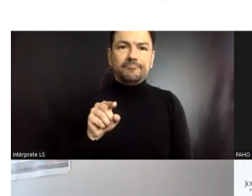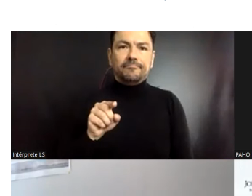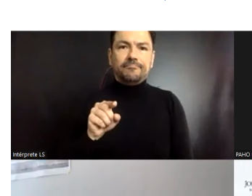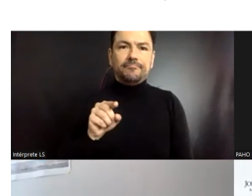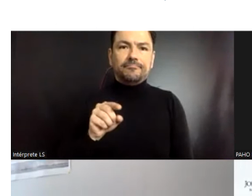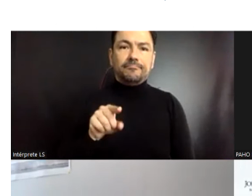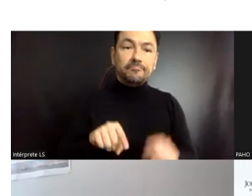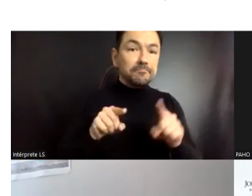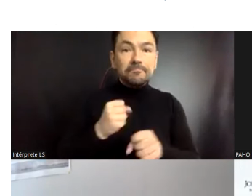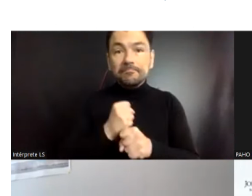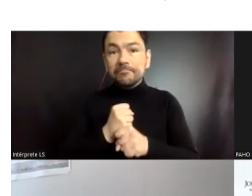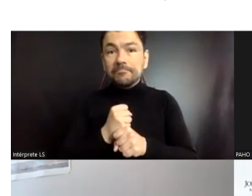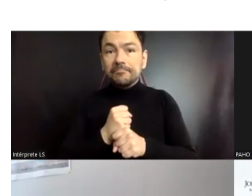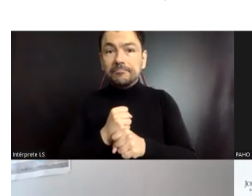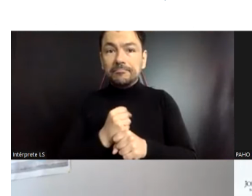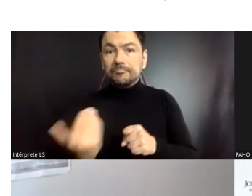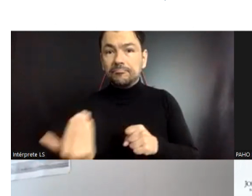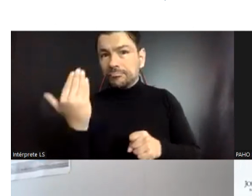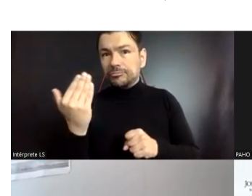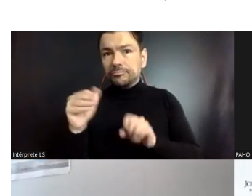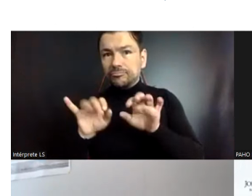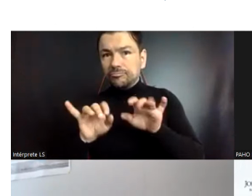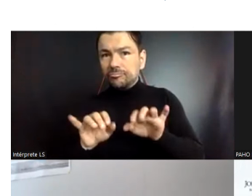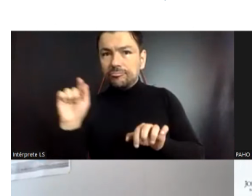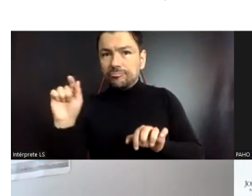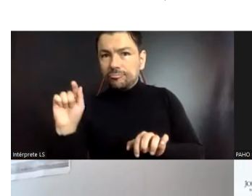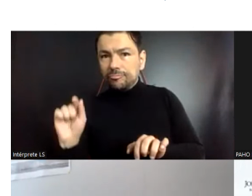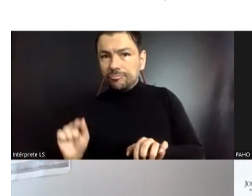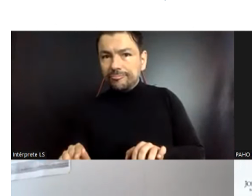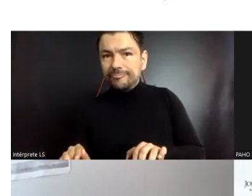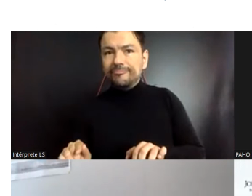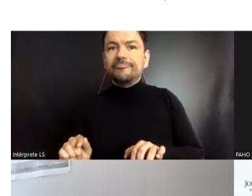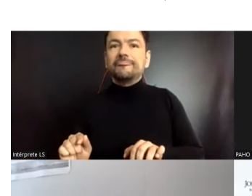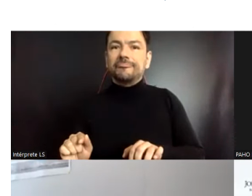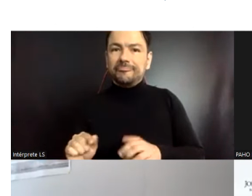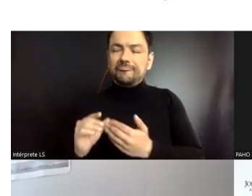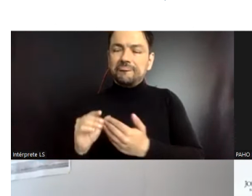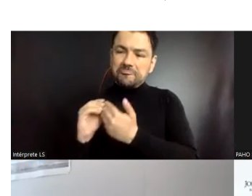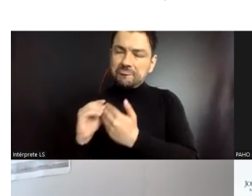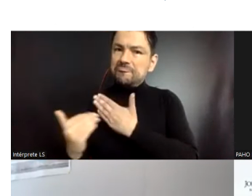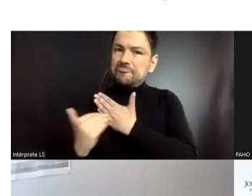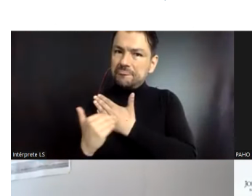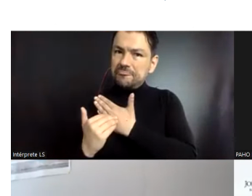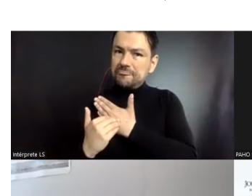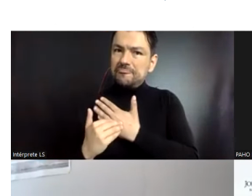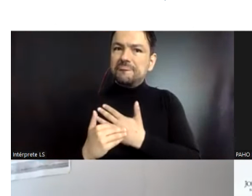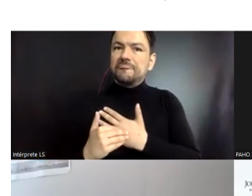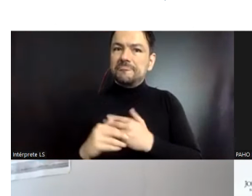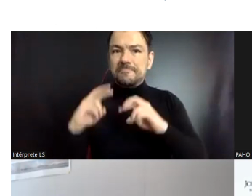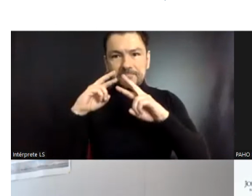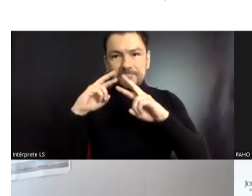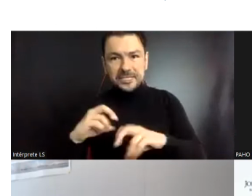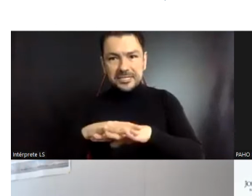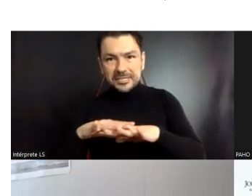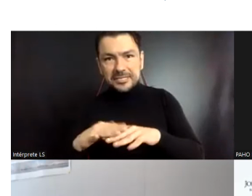the research network, the que evidence nos ayuda a guiar, a buscar cuál es la red de investigación. Estoy muy